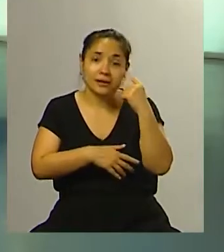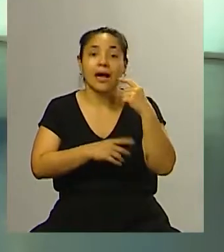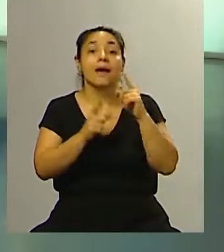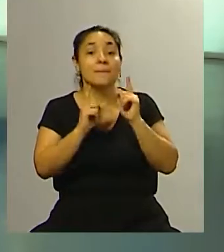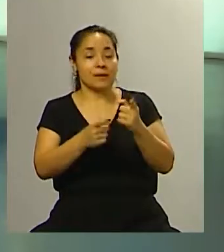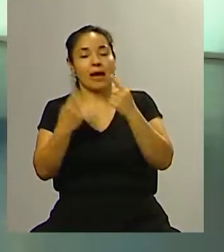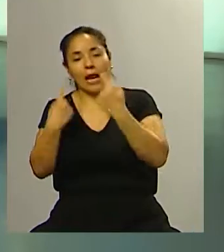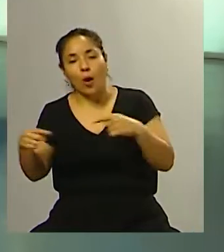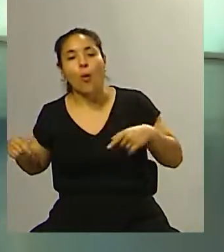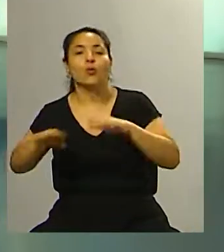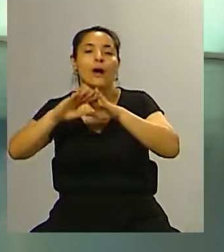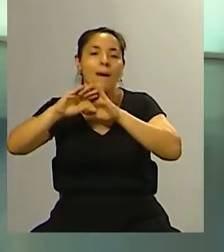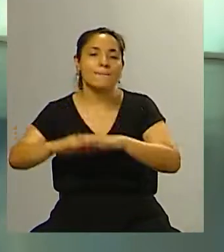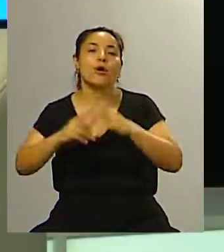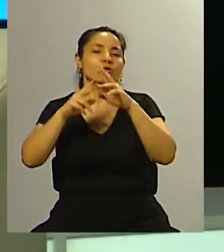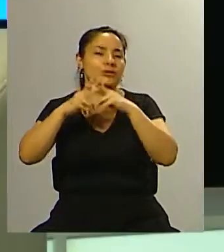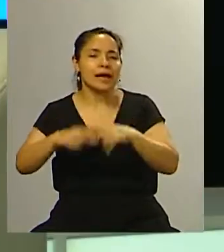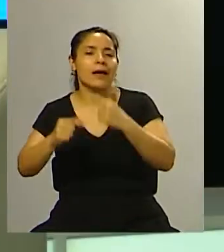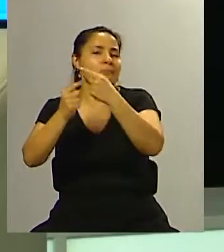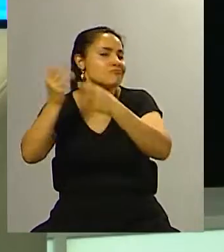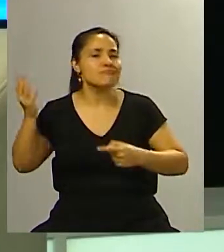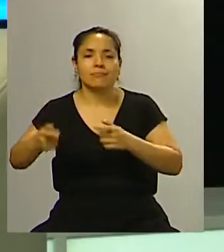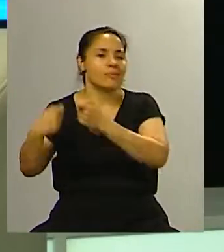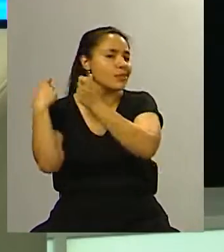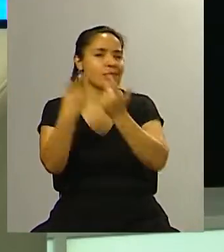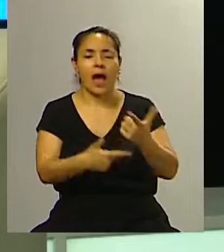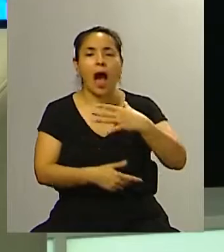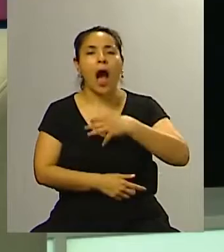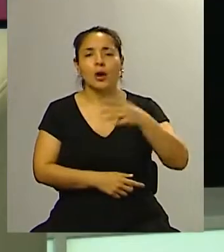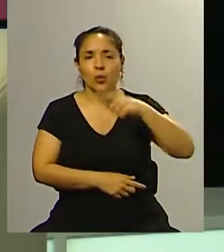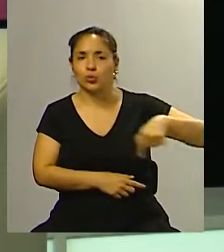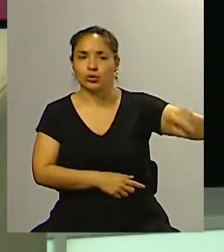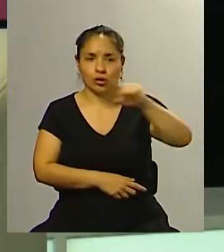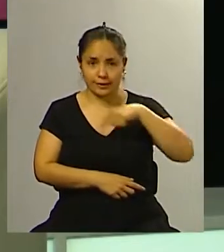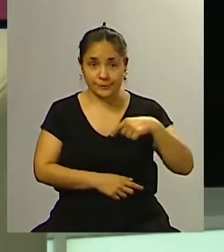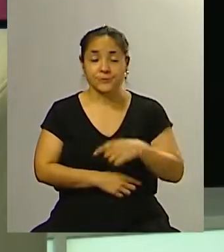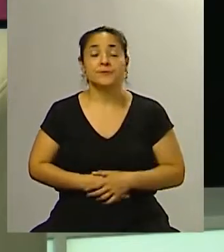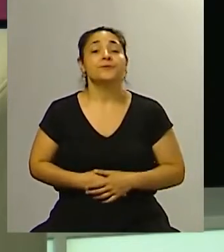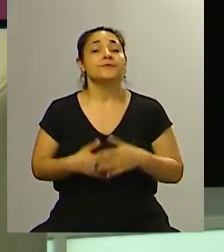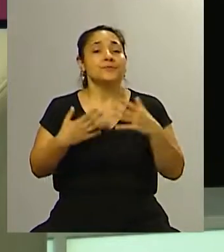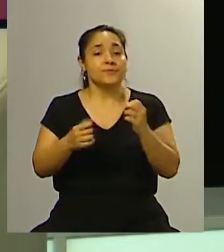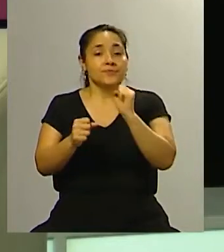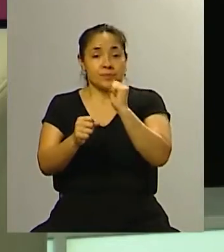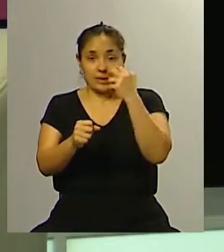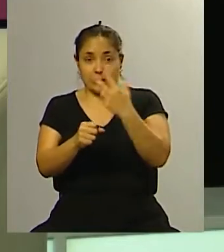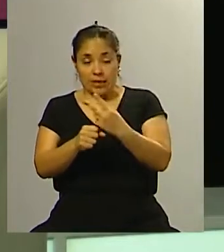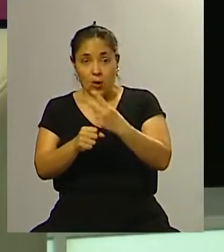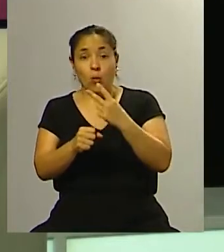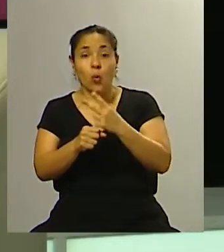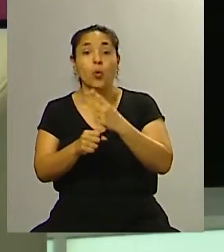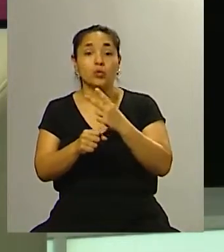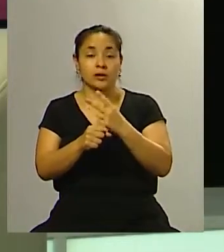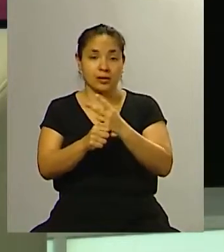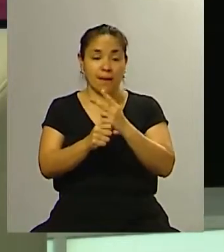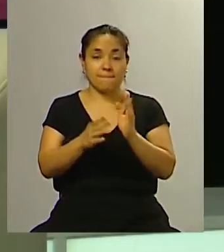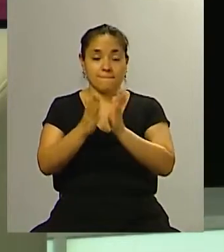de apoyos, de talleristas, específicamente orientados a estos chicos. En el segundo censo de fluidez lectora, la segunda